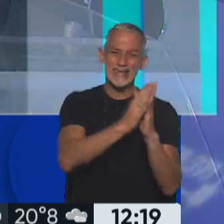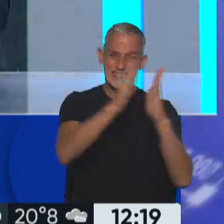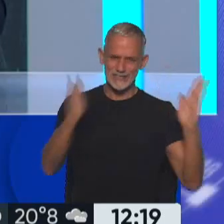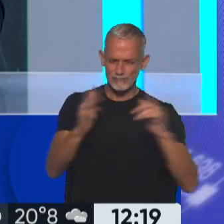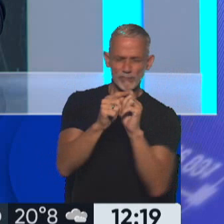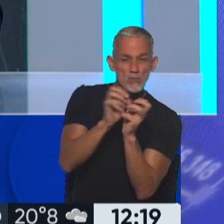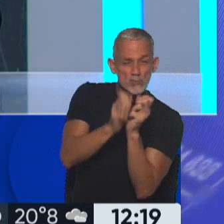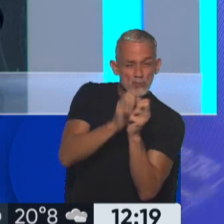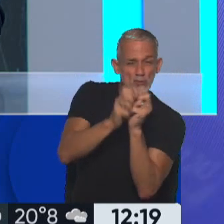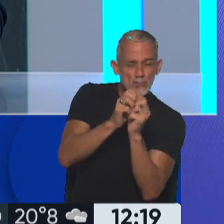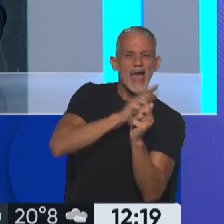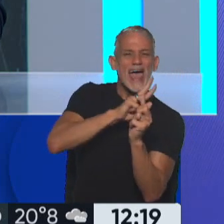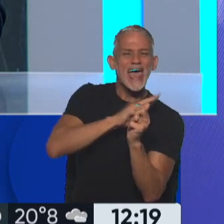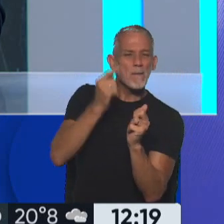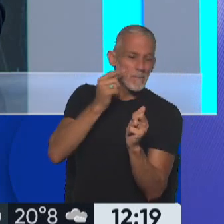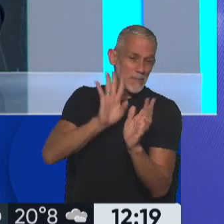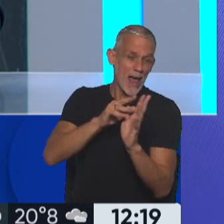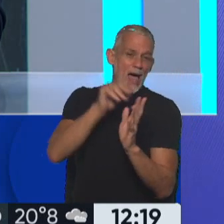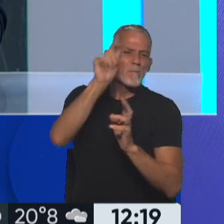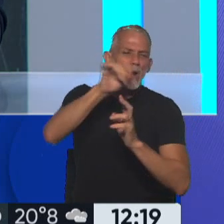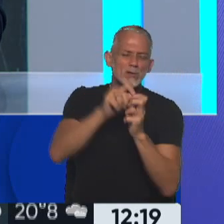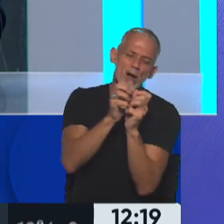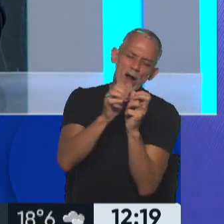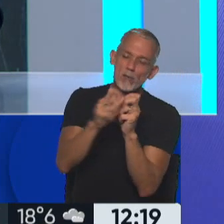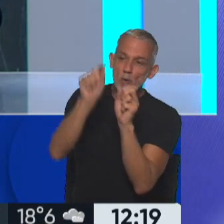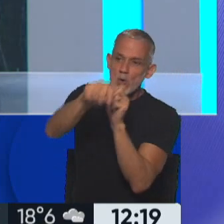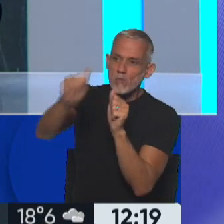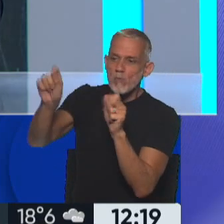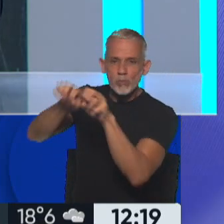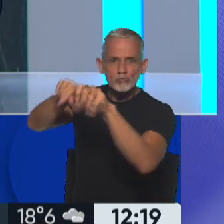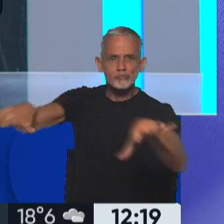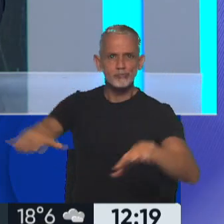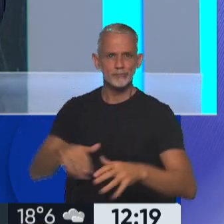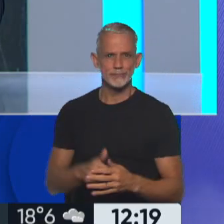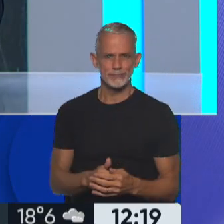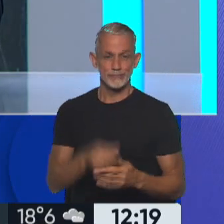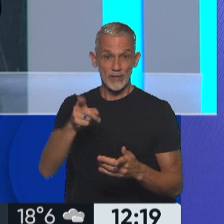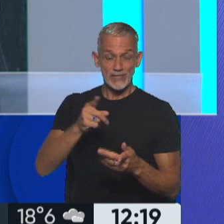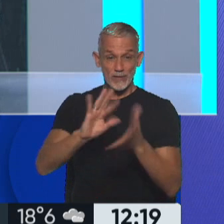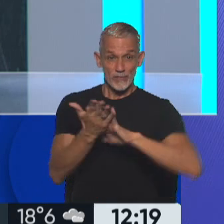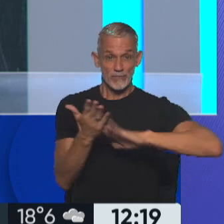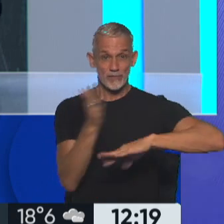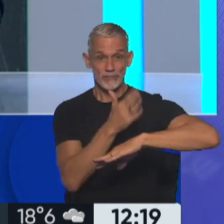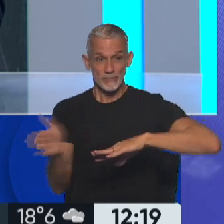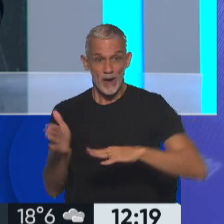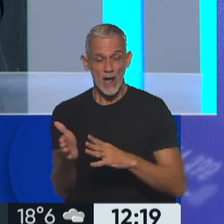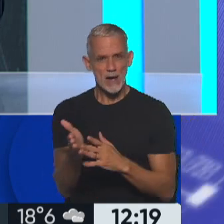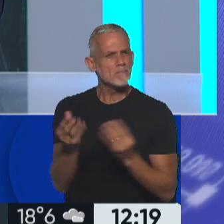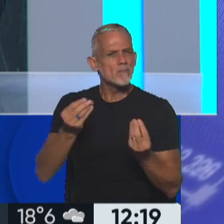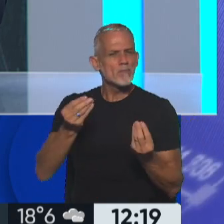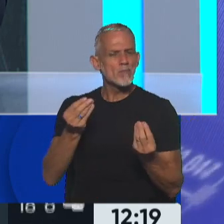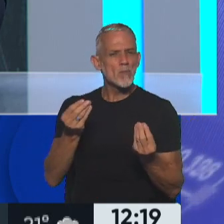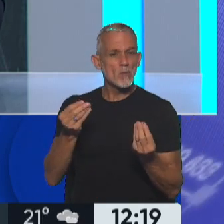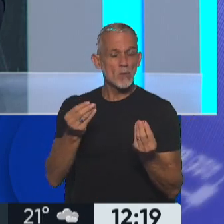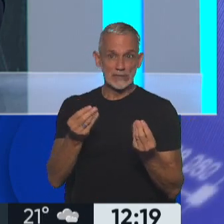o menos el periodo que vive la hembra, volver a propagar la enfermedad. Para llegar con ese mecanismo a